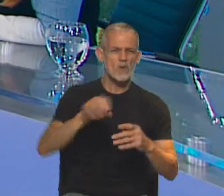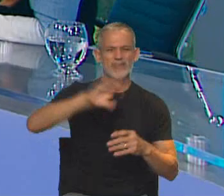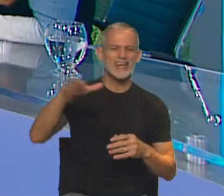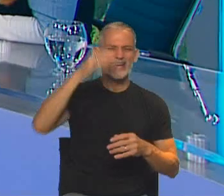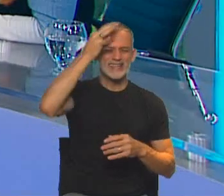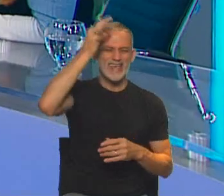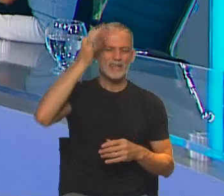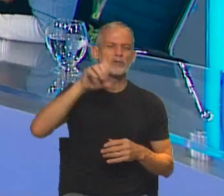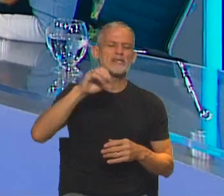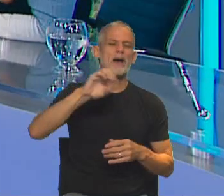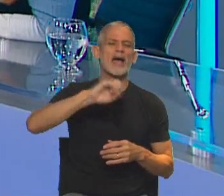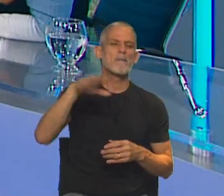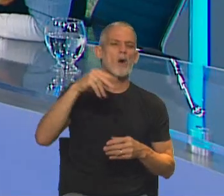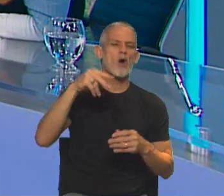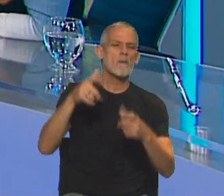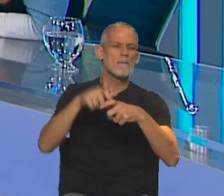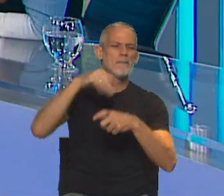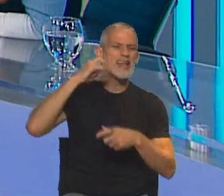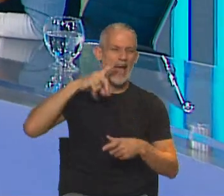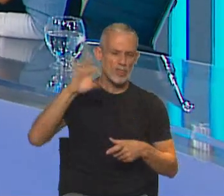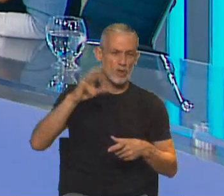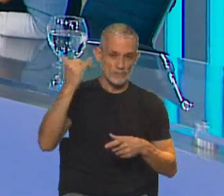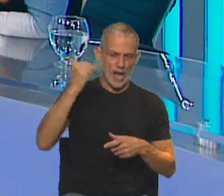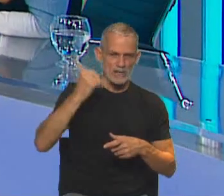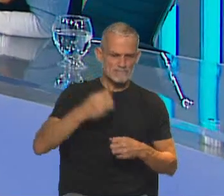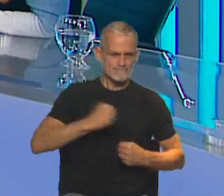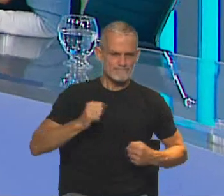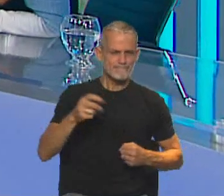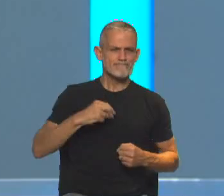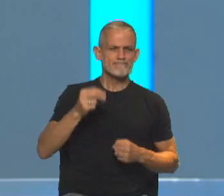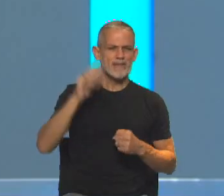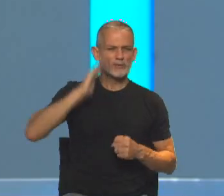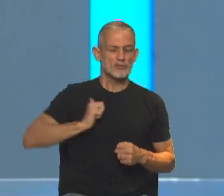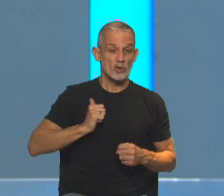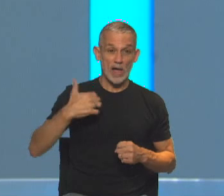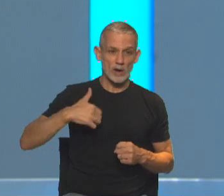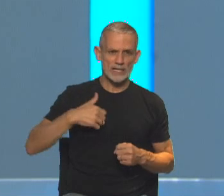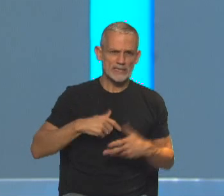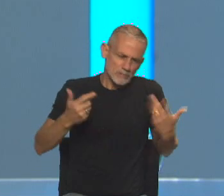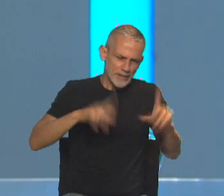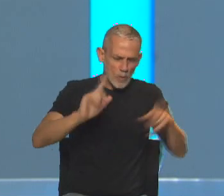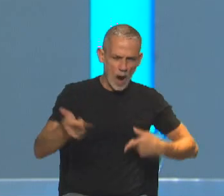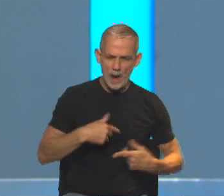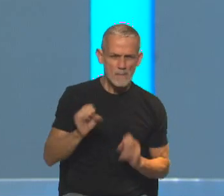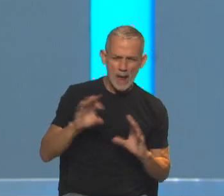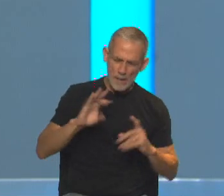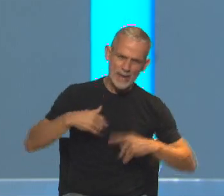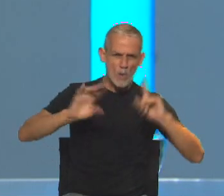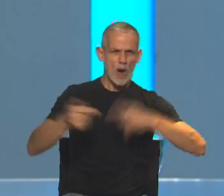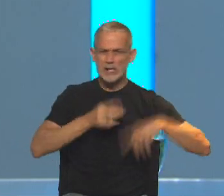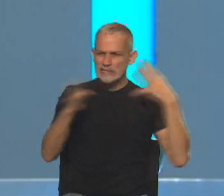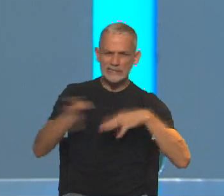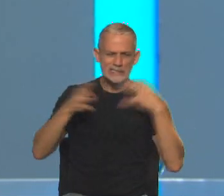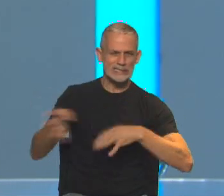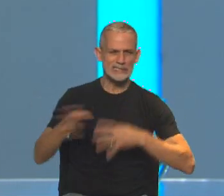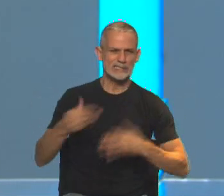Esa cuestión más heroica del soldado argentino de combatir hasta las últimas, en las peores condiciones. Pero lo último, digo, en